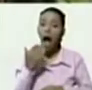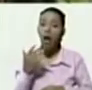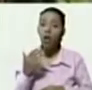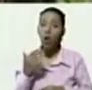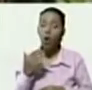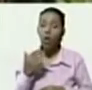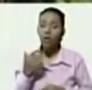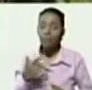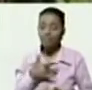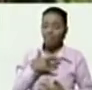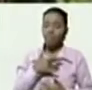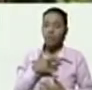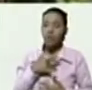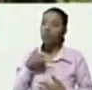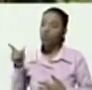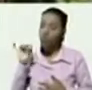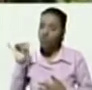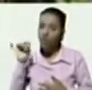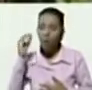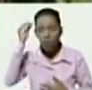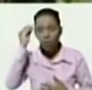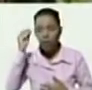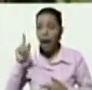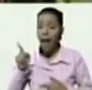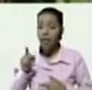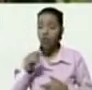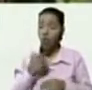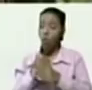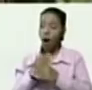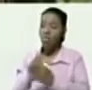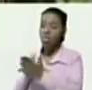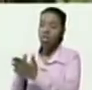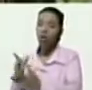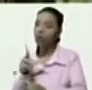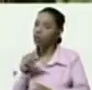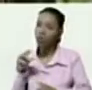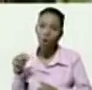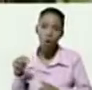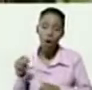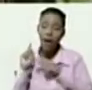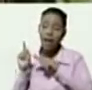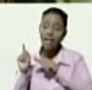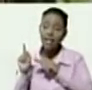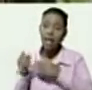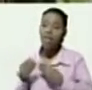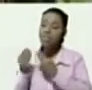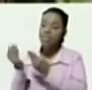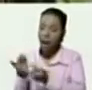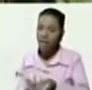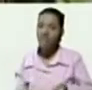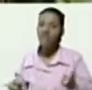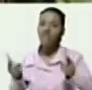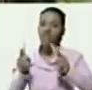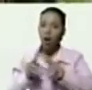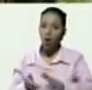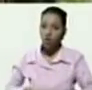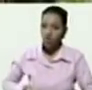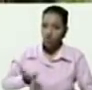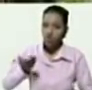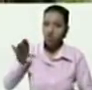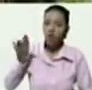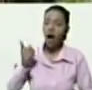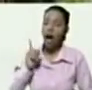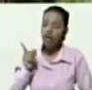recapacite. Eso no es para ofenderlo, es más bien para darle valor